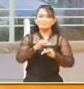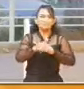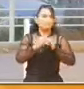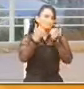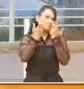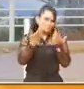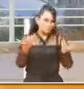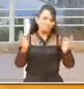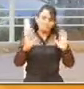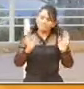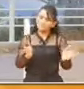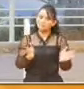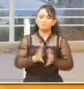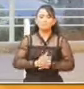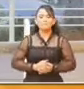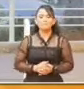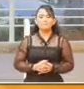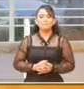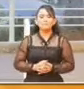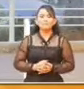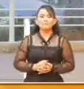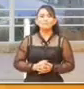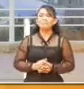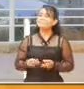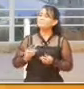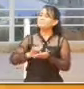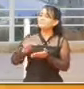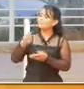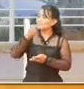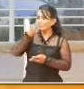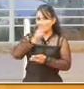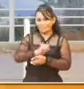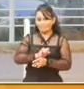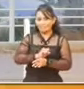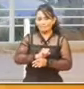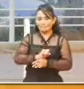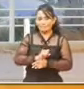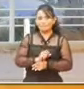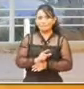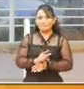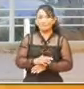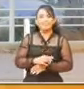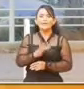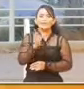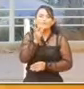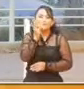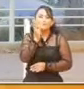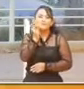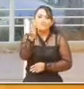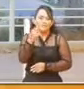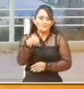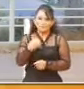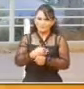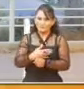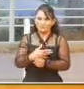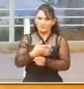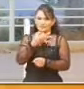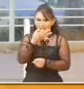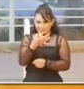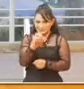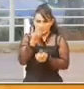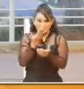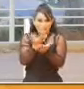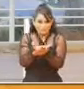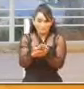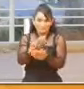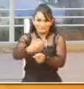la clausura de la misma. Muchas gracias, secretario. Brevemente, compañeras y compañeros, quisiera hacer una